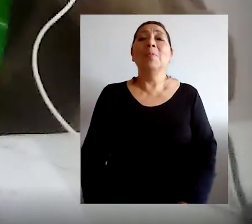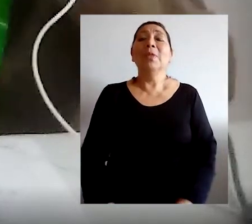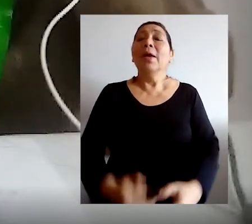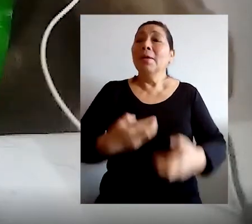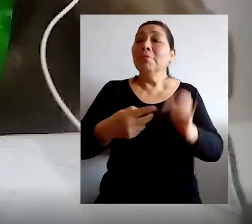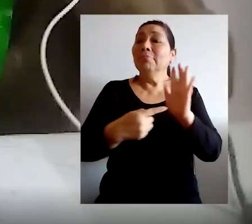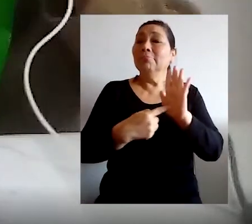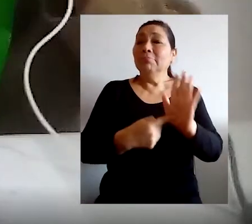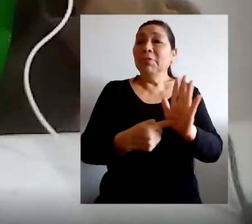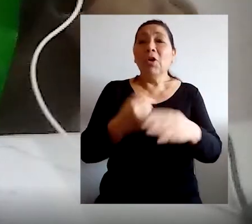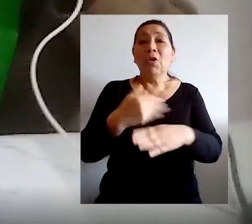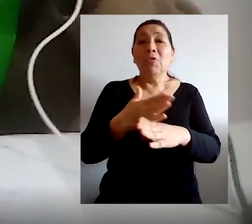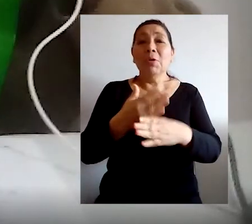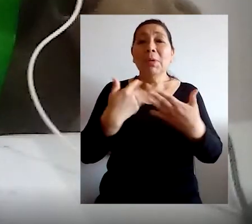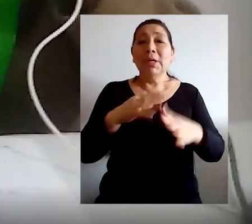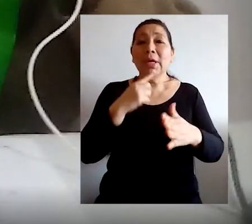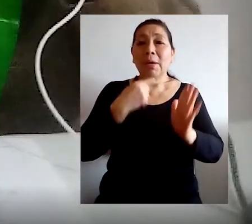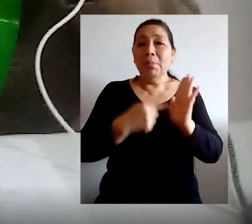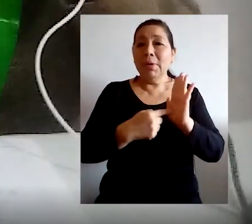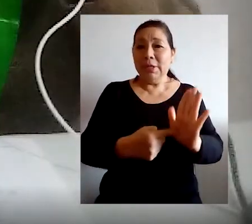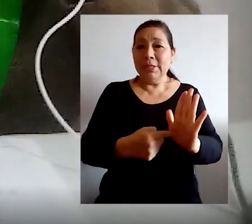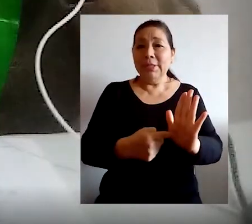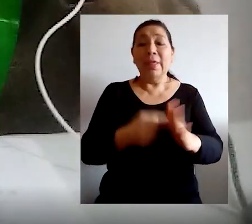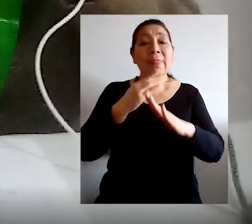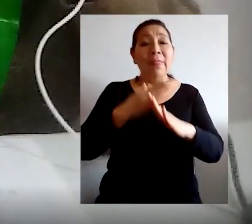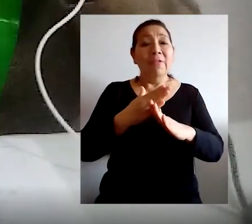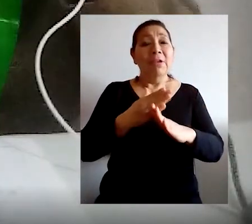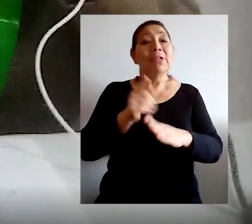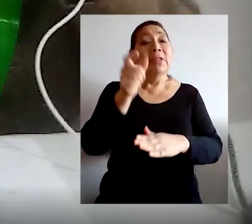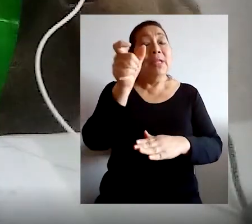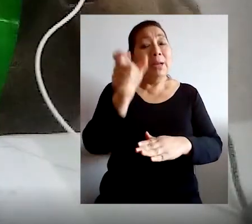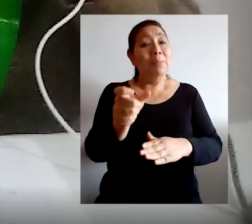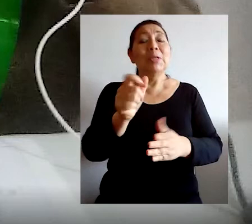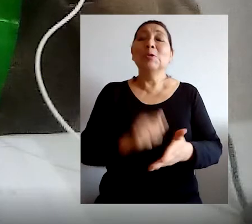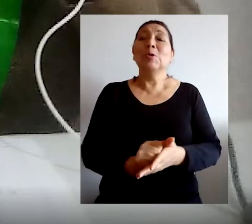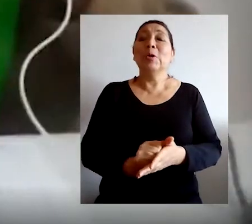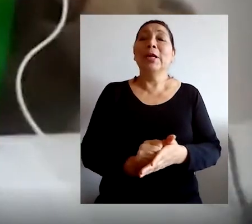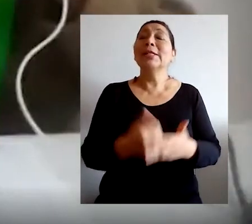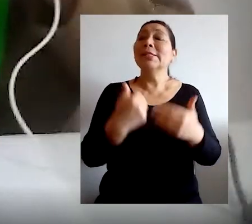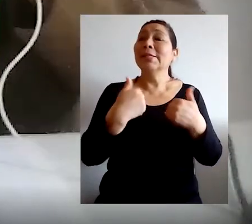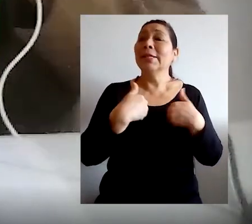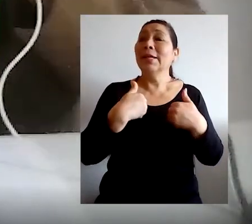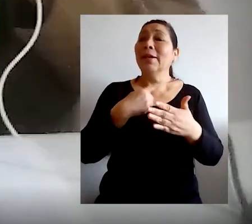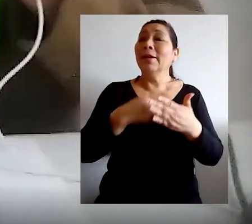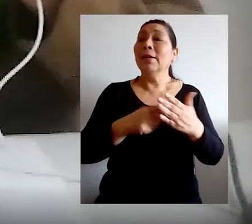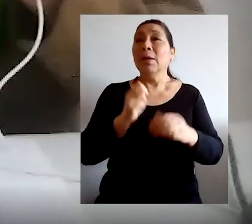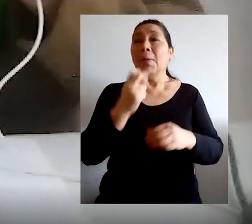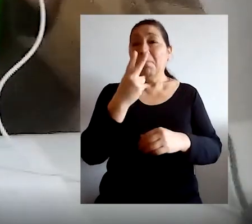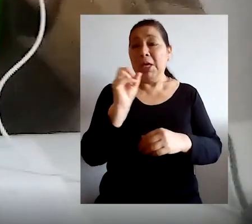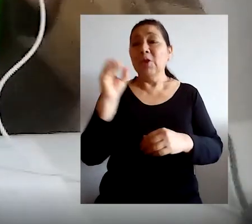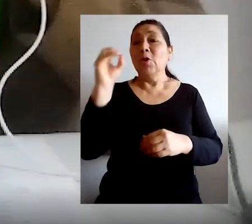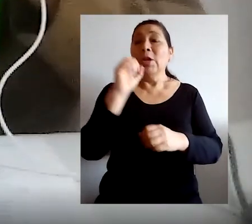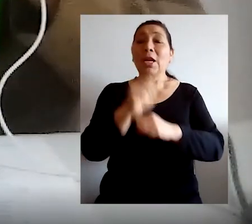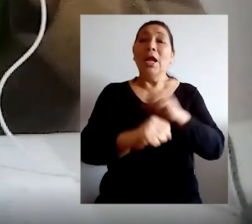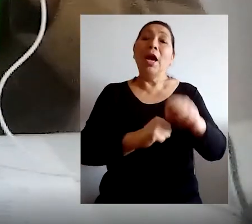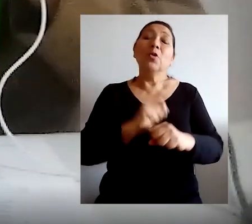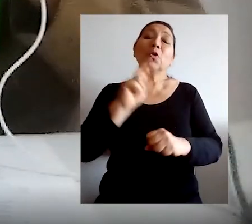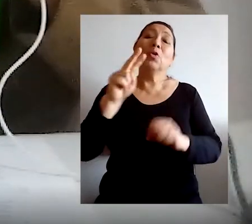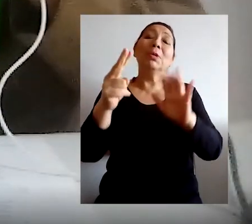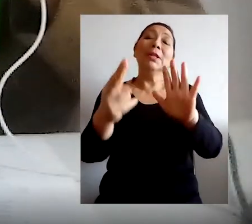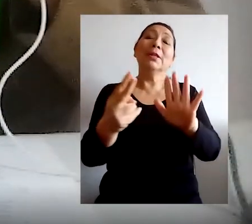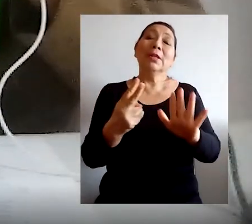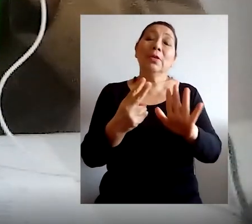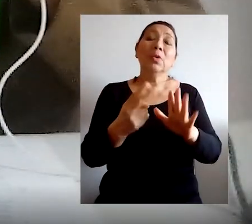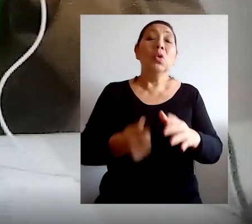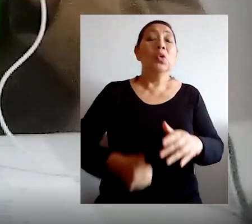en el presente caso, conforme ya ha sido expuesto por la defensa del beneficiario, se tiene que en fecha 20 de octubre del año